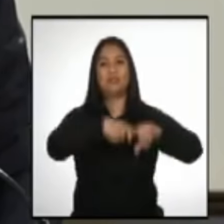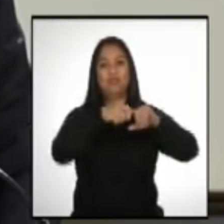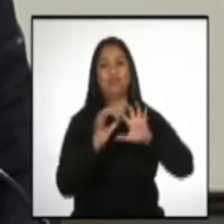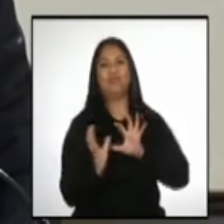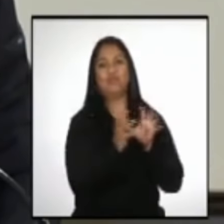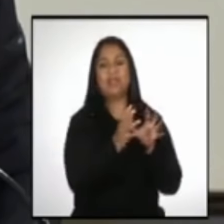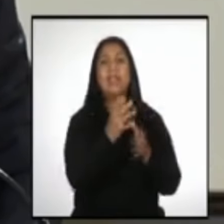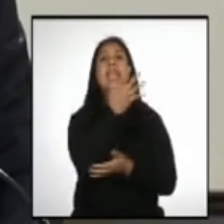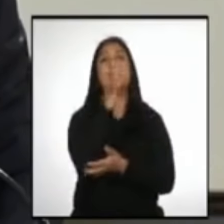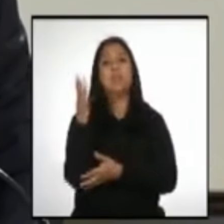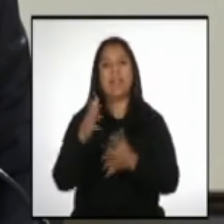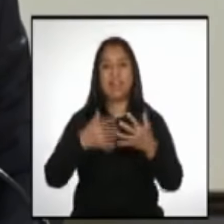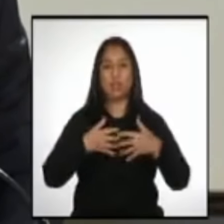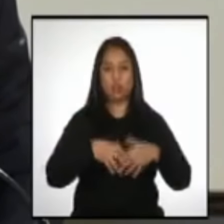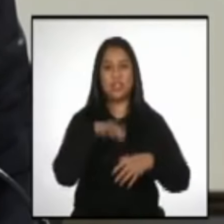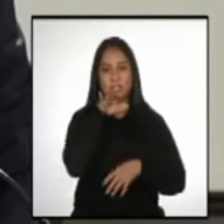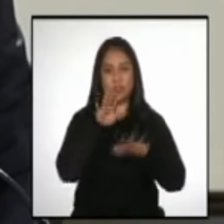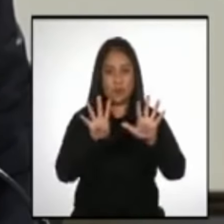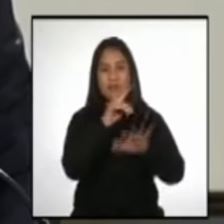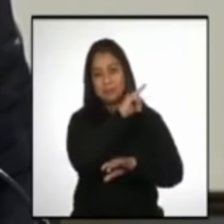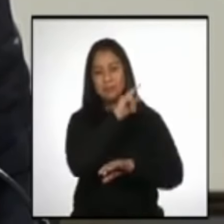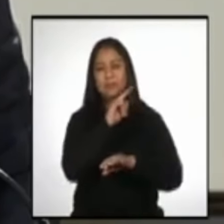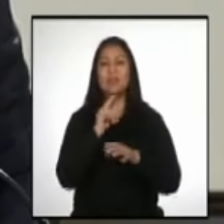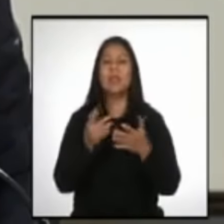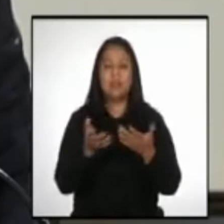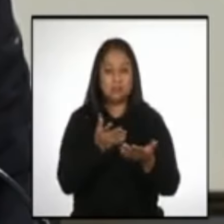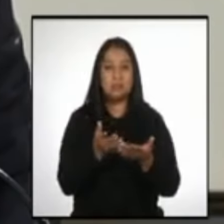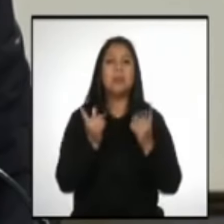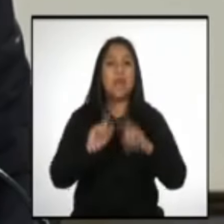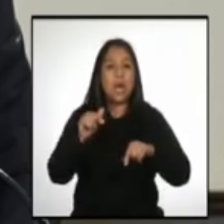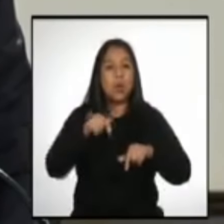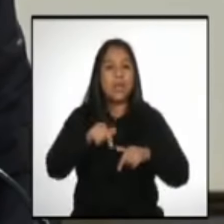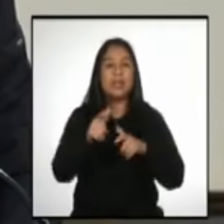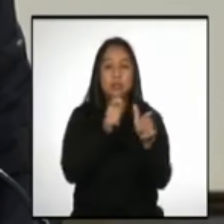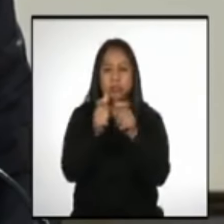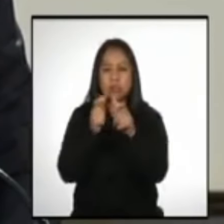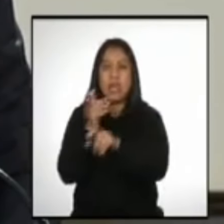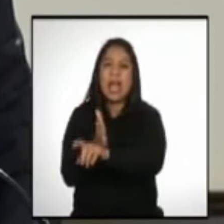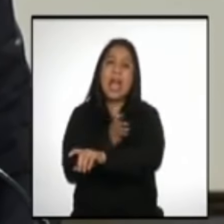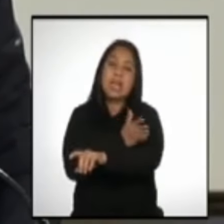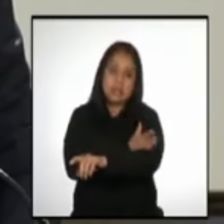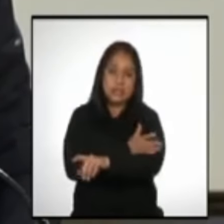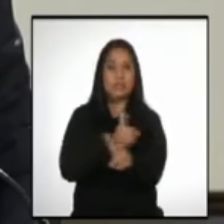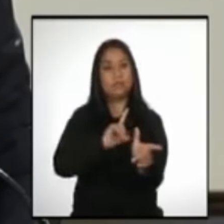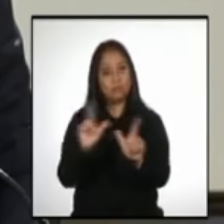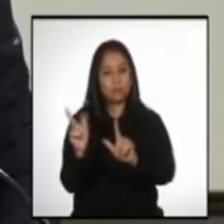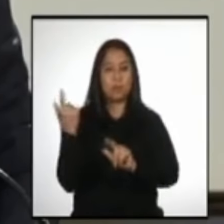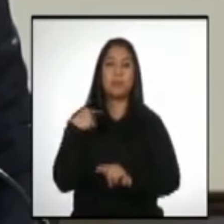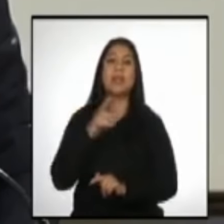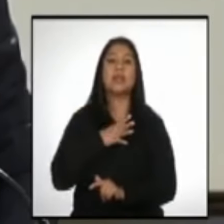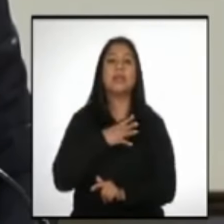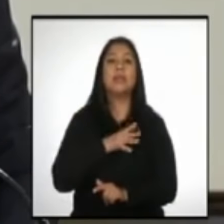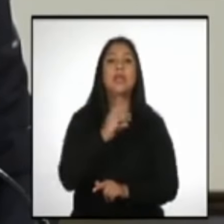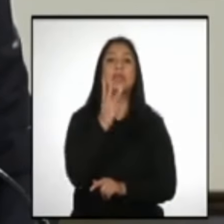el Parque de la Industria. Se están haciendo todas las adecuaciones para que existan 3 equipos